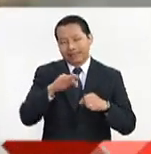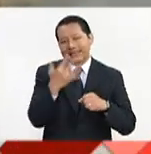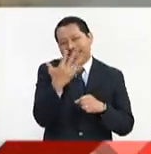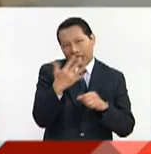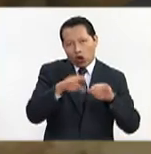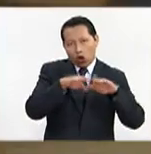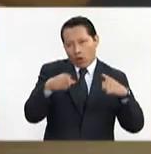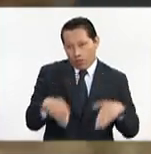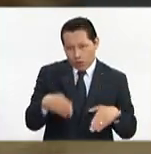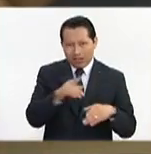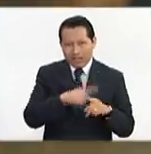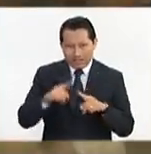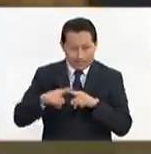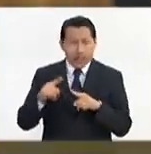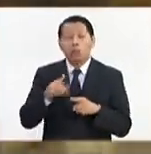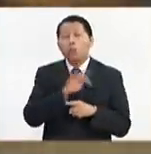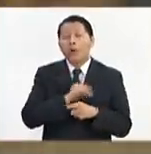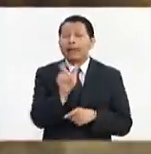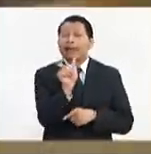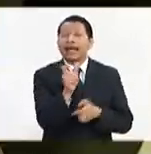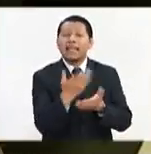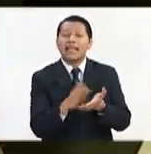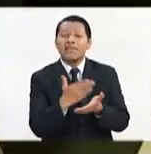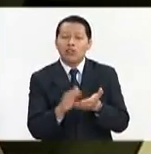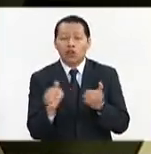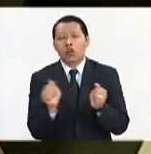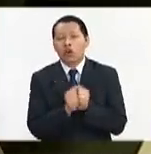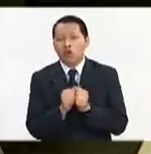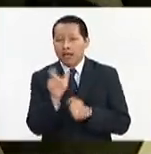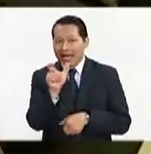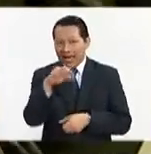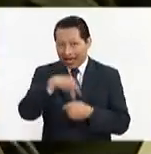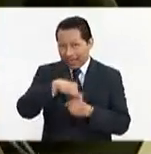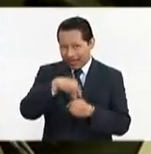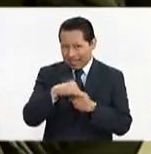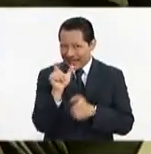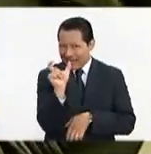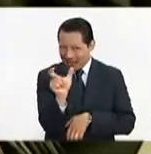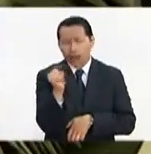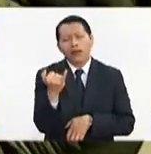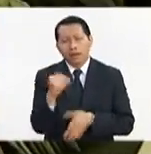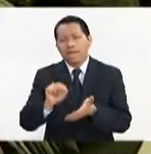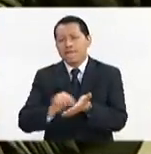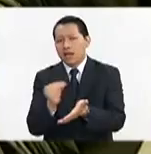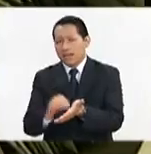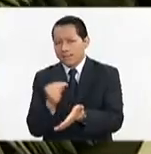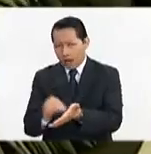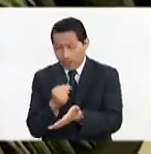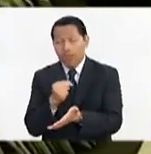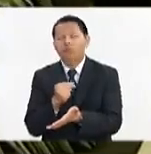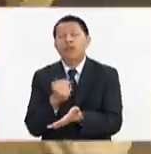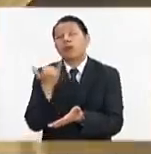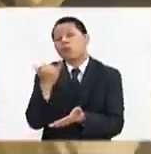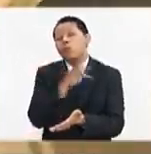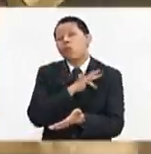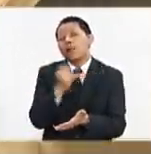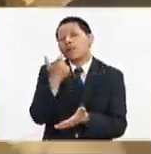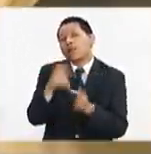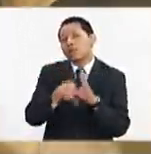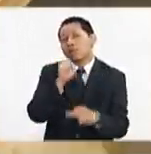beneficios deberán presentar la tarjeta de débito, una identificación oficial y firmar el recibo de la operación. También podrán retirar